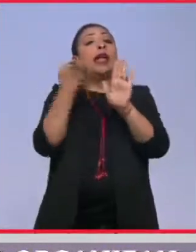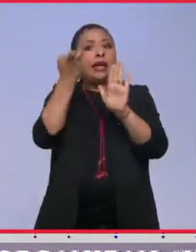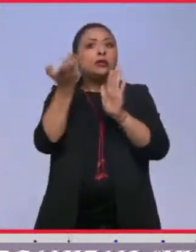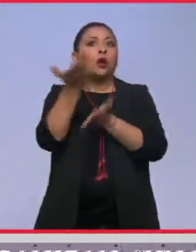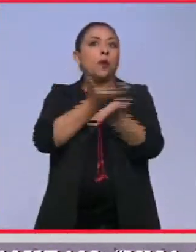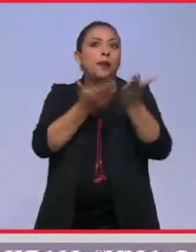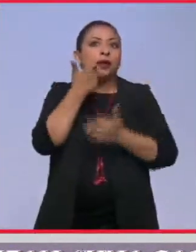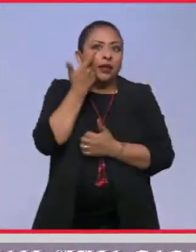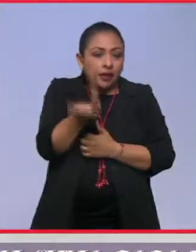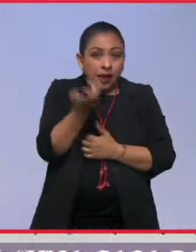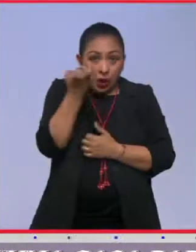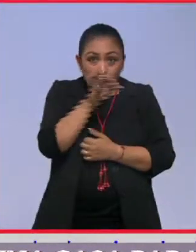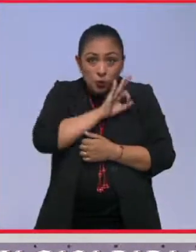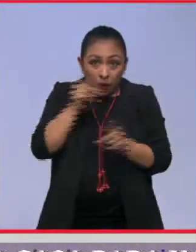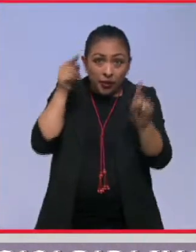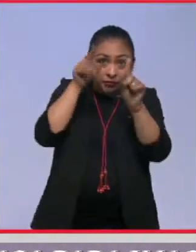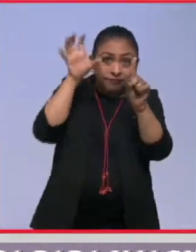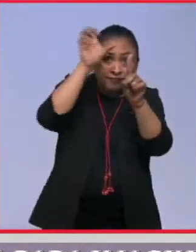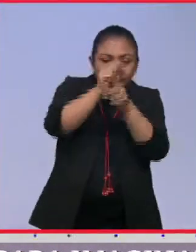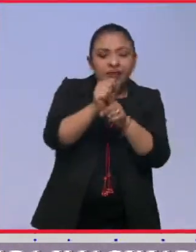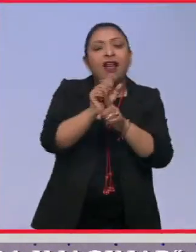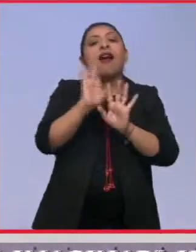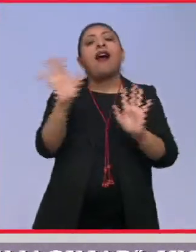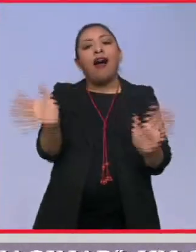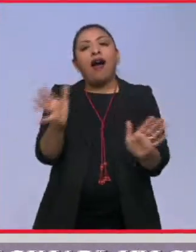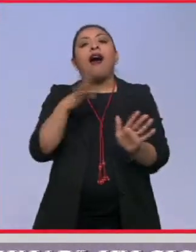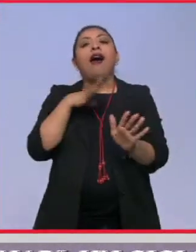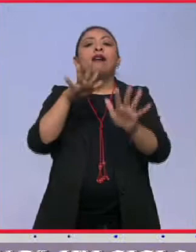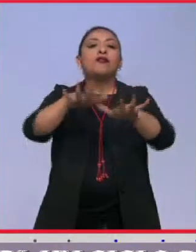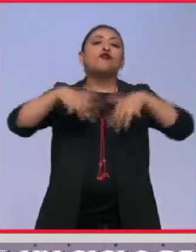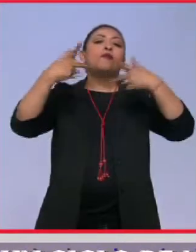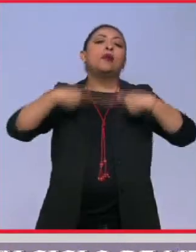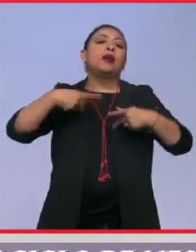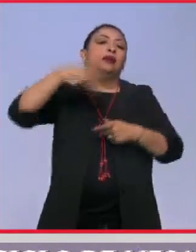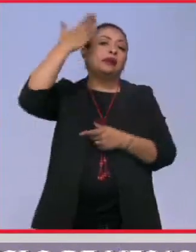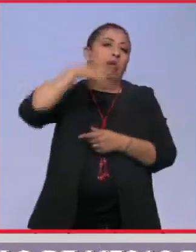compartir. Si logramos eso, entonces estamos logrando la creación de público.